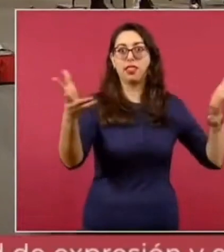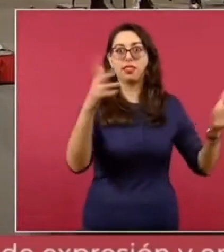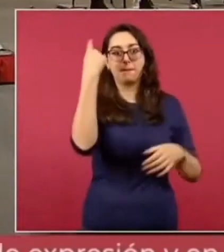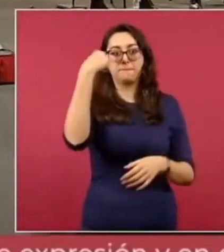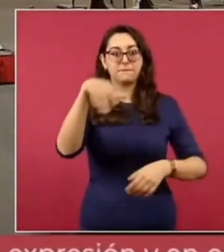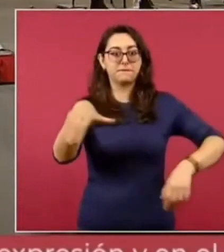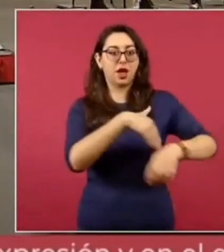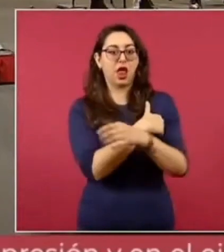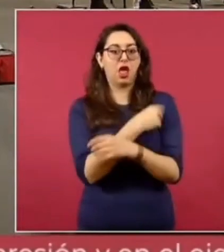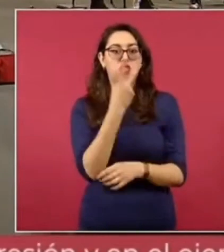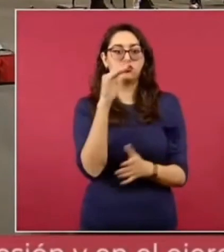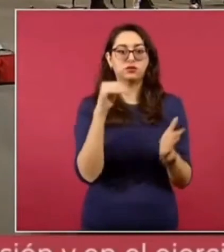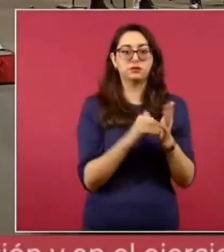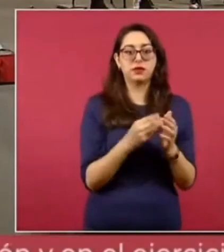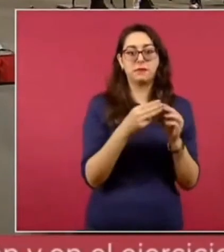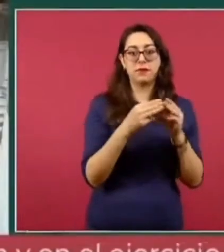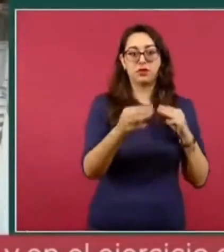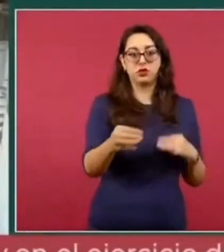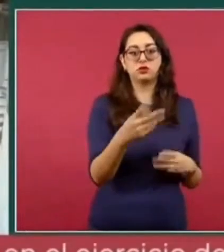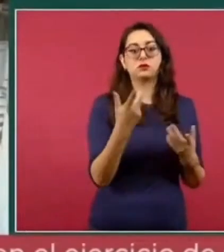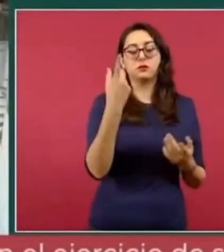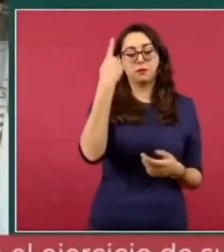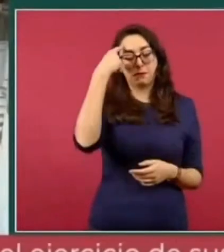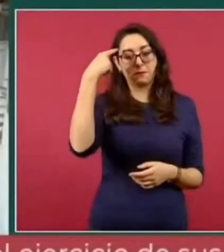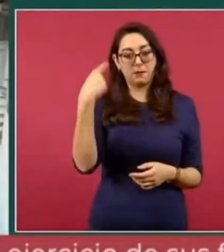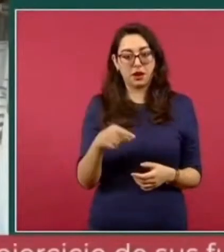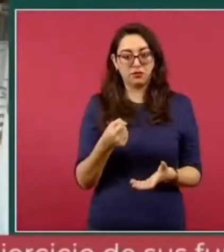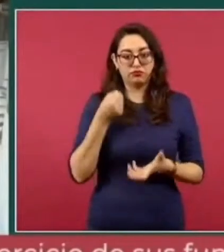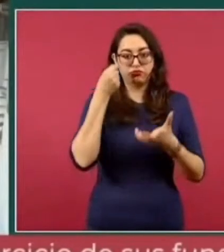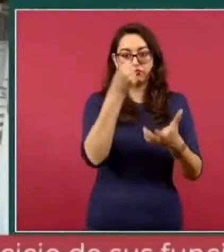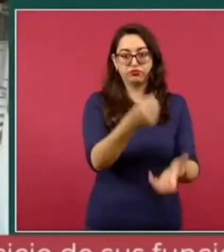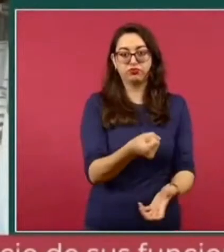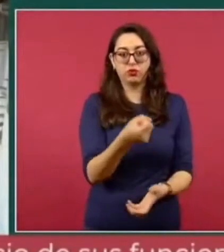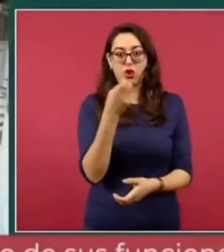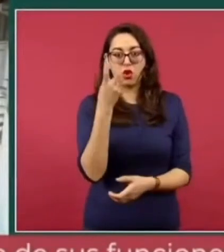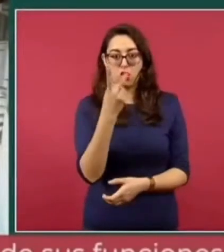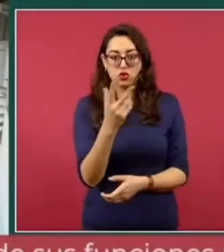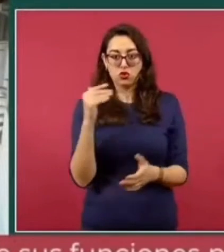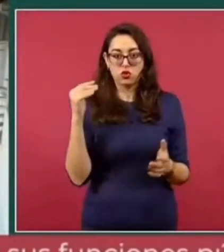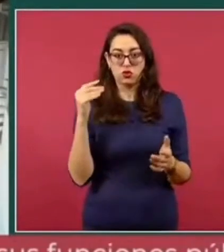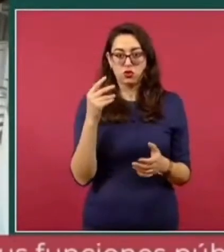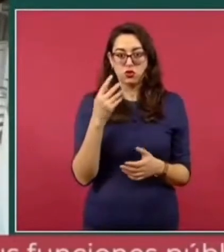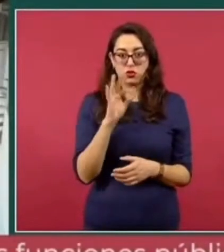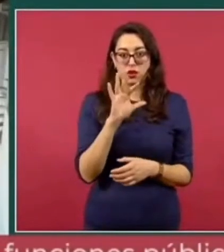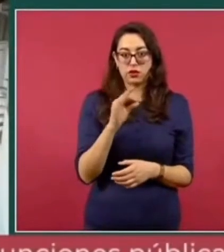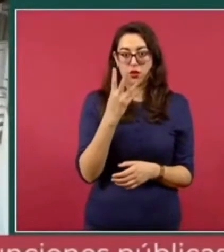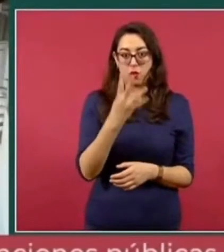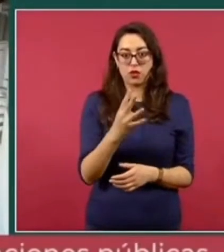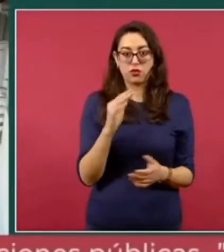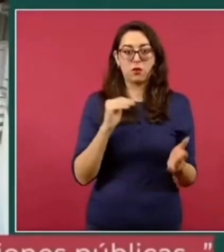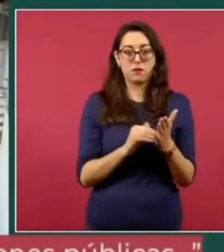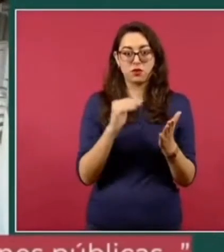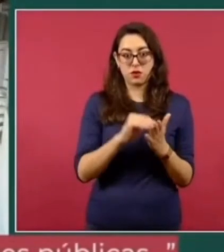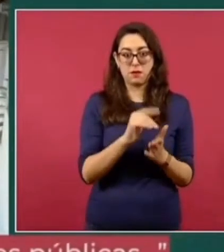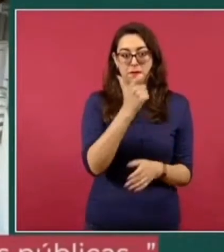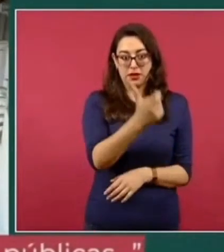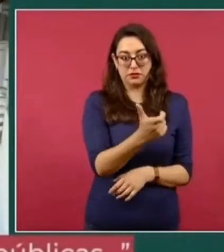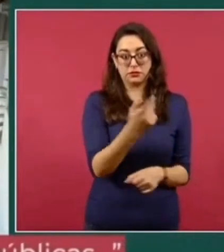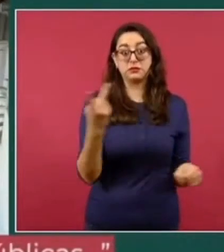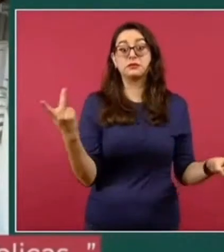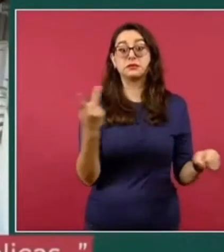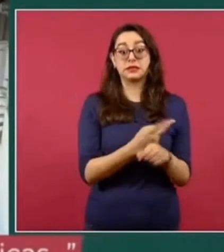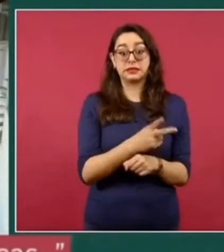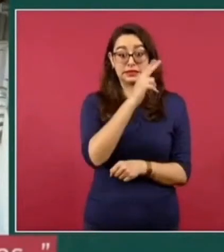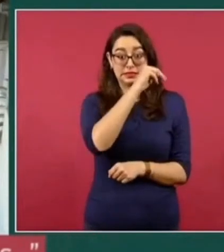2.120 metros cuadrados con una inversión de 44 millones de pesos. Uno de los problemas de Nayarit era que no contaban con un almacén suficiente, entonces los